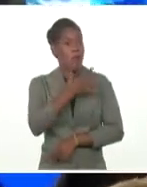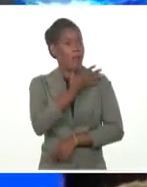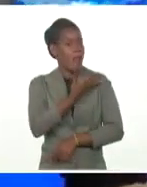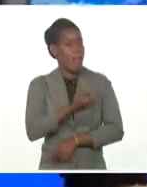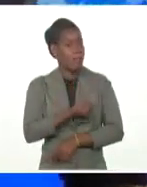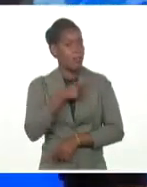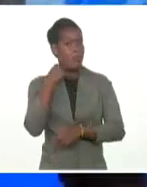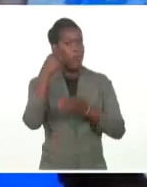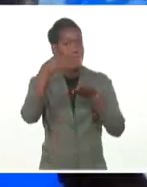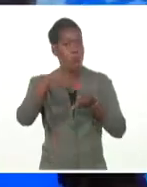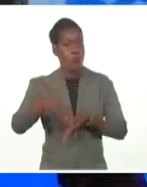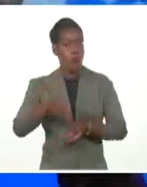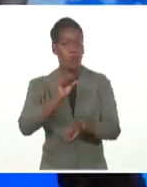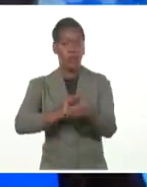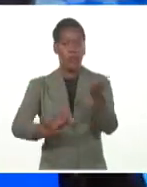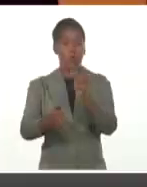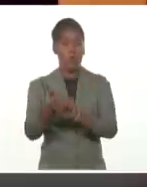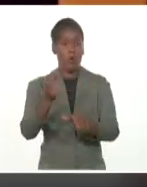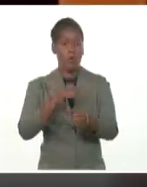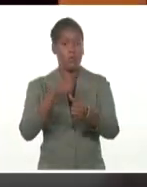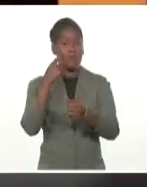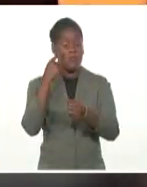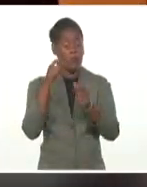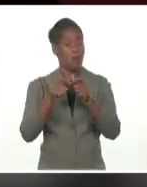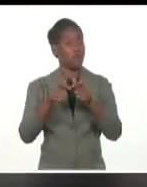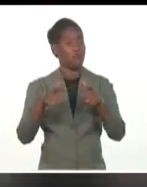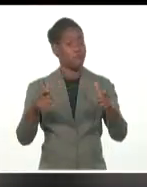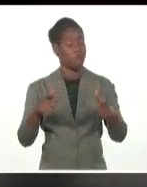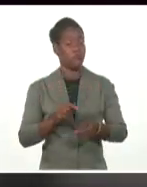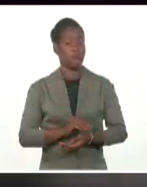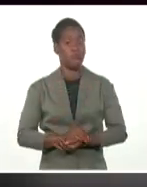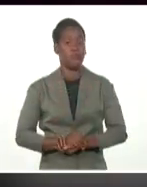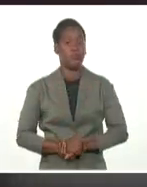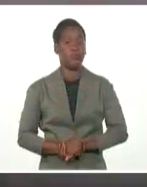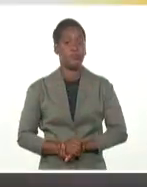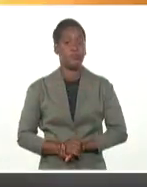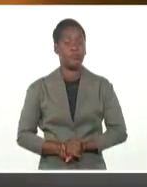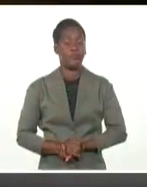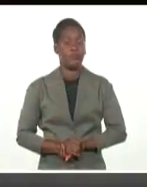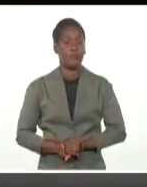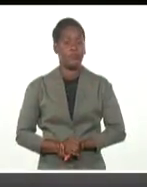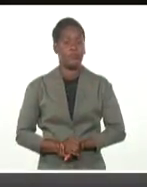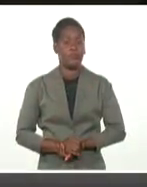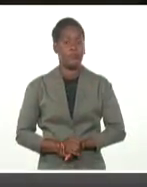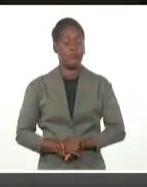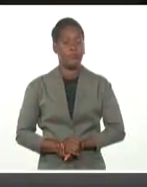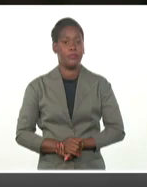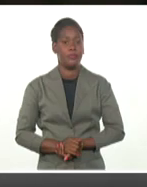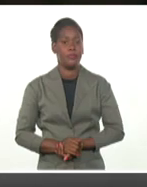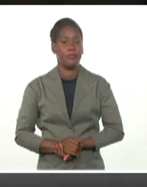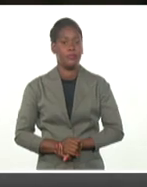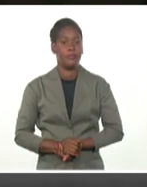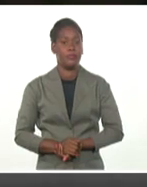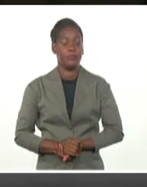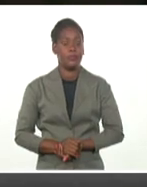costando muchas vidas cada minuto. Para el sistema informativo de la televisión cubana, Irma Shelton Tassé.